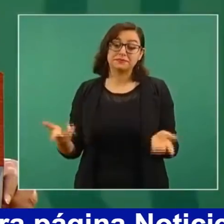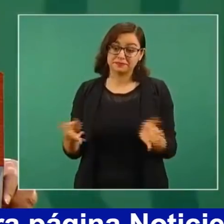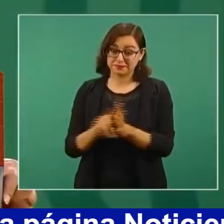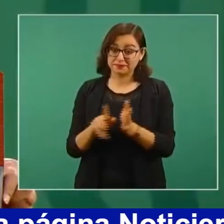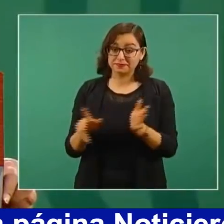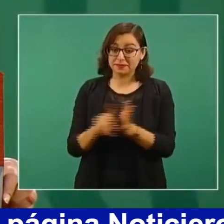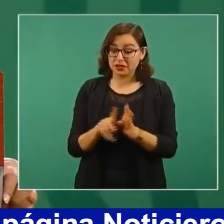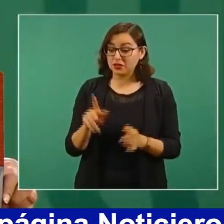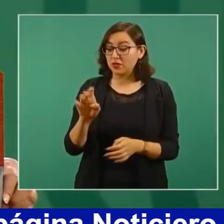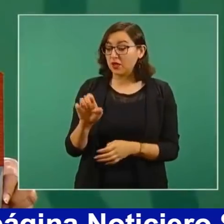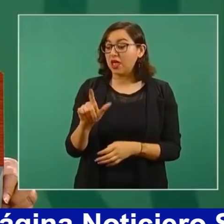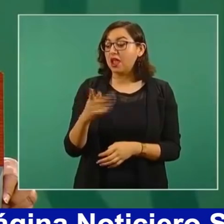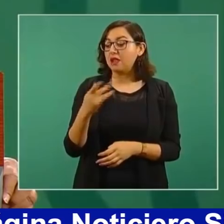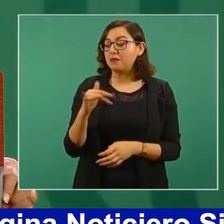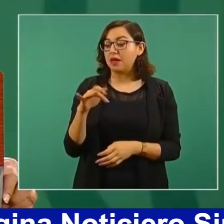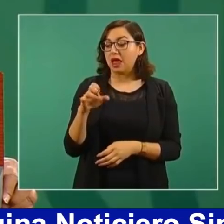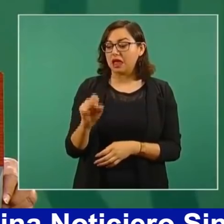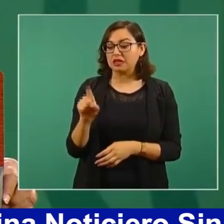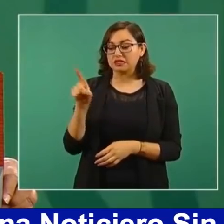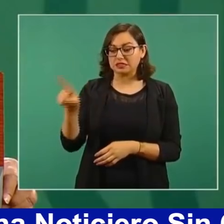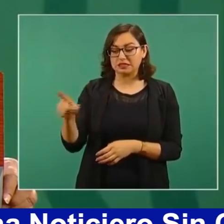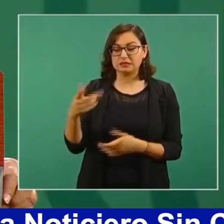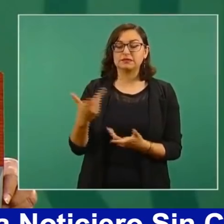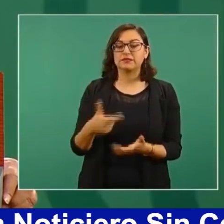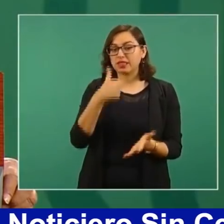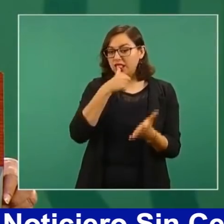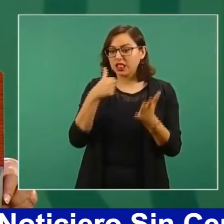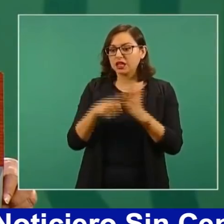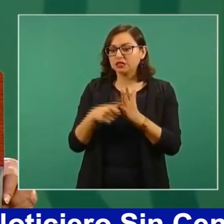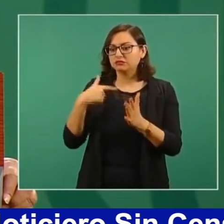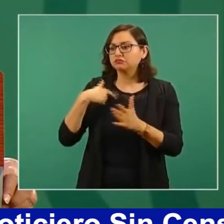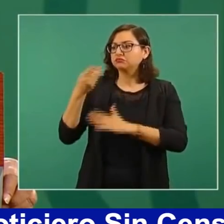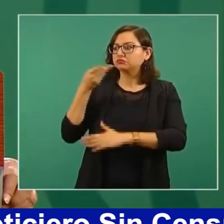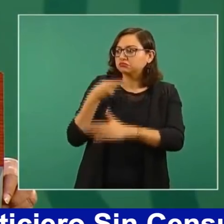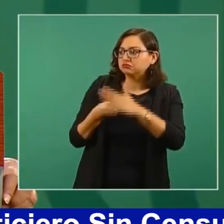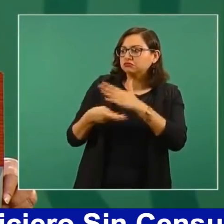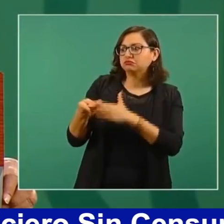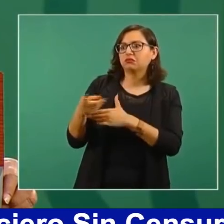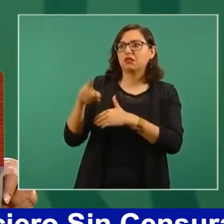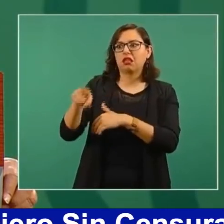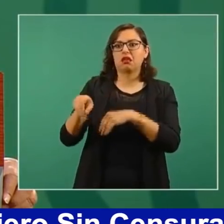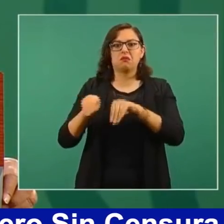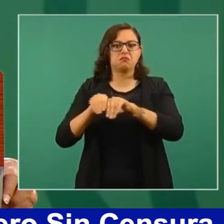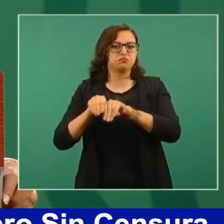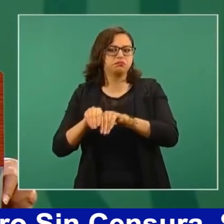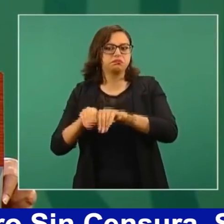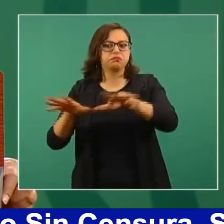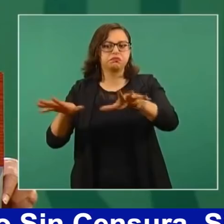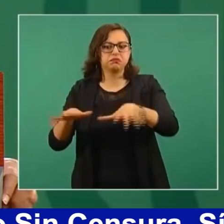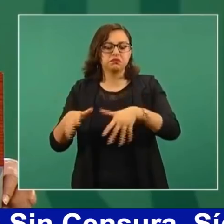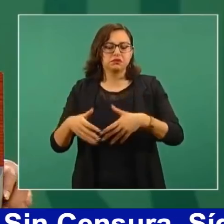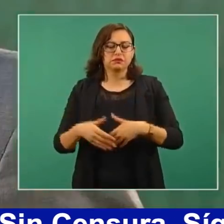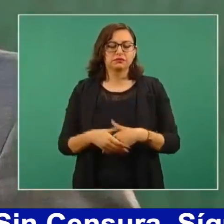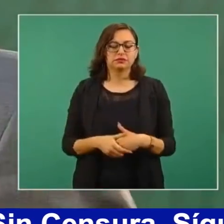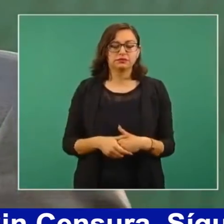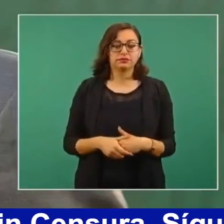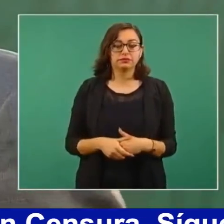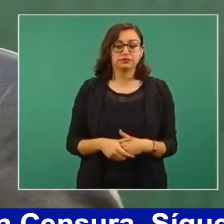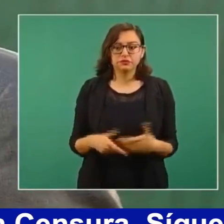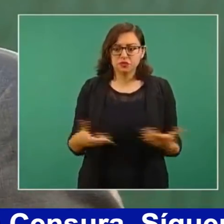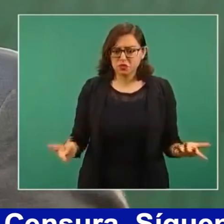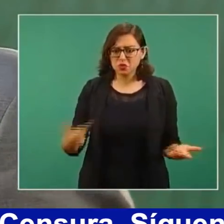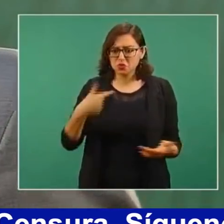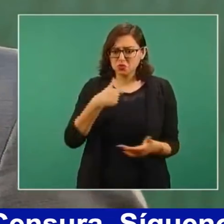filtró la carta que envié en ese entonces al rey, en muy